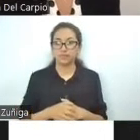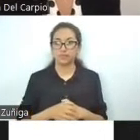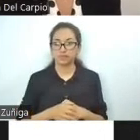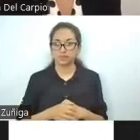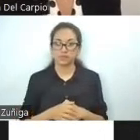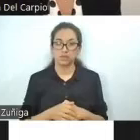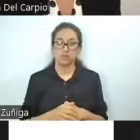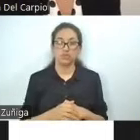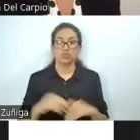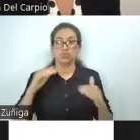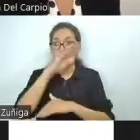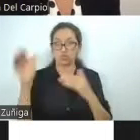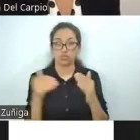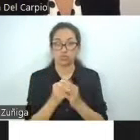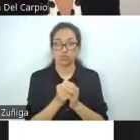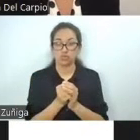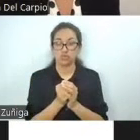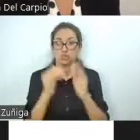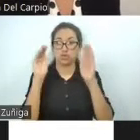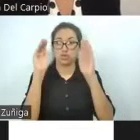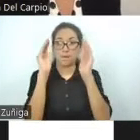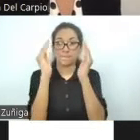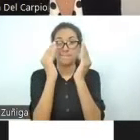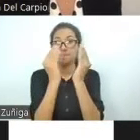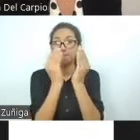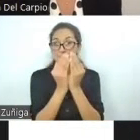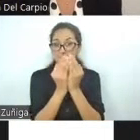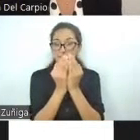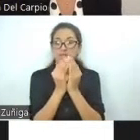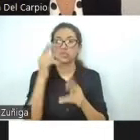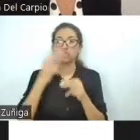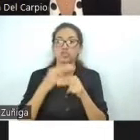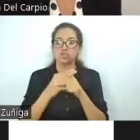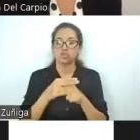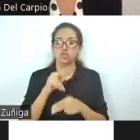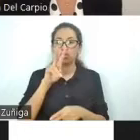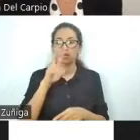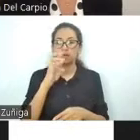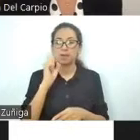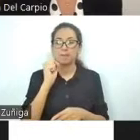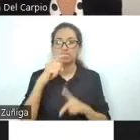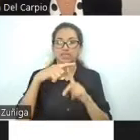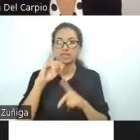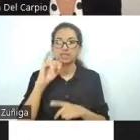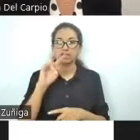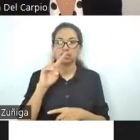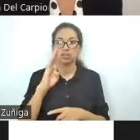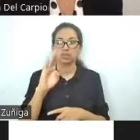Entonces, todo lo que está contenido dentro de los labios menores se conoce como vestíbulo, que es toda esta zona de